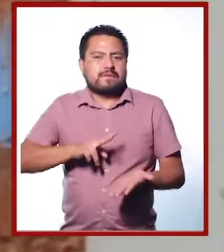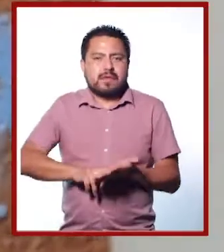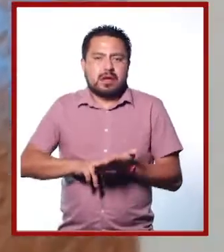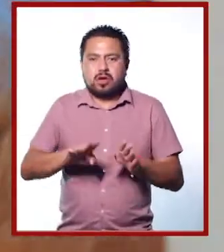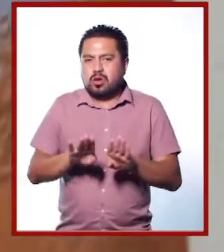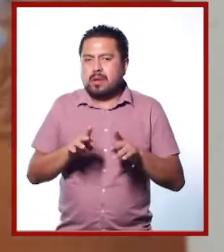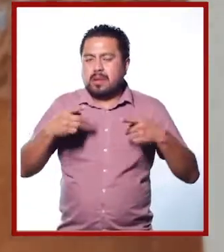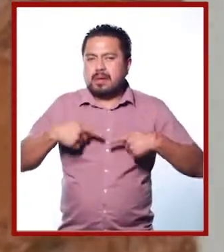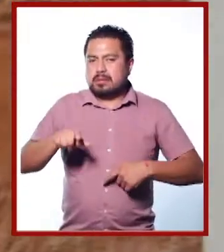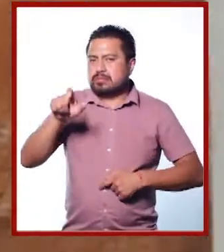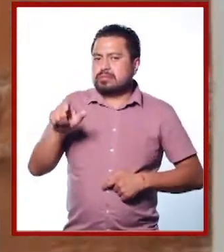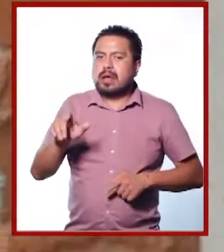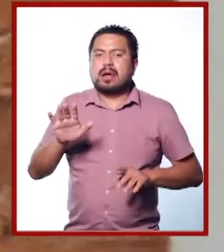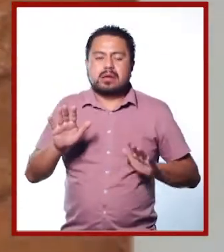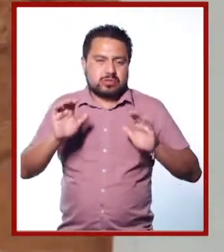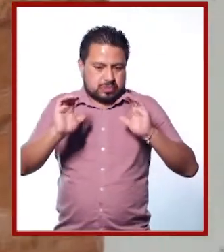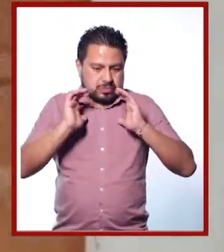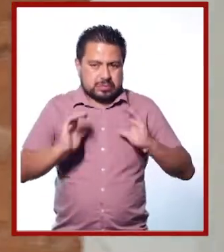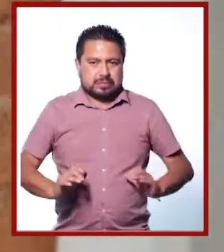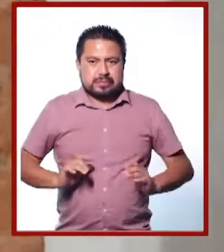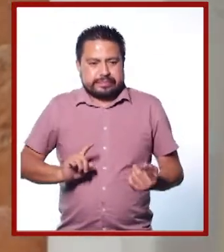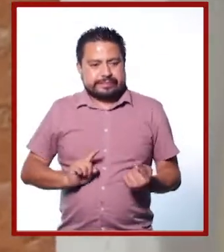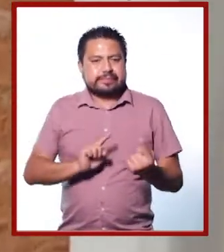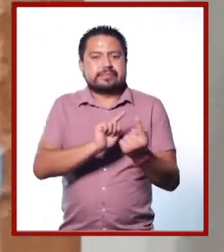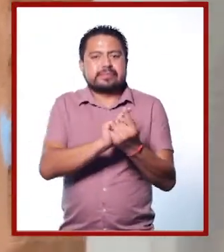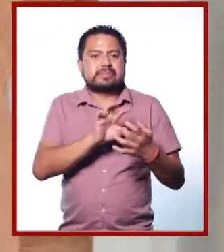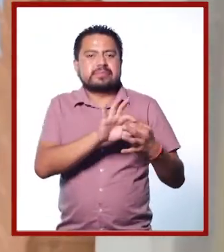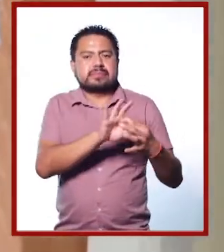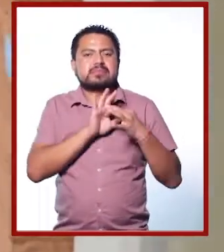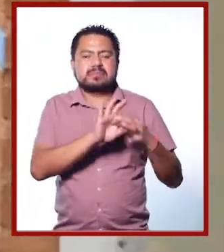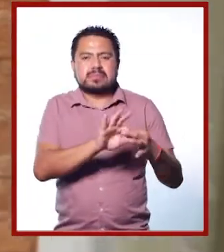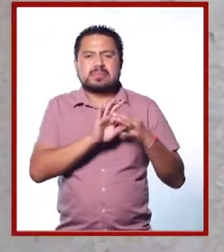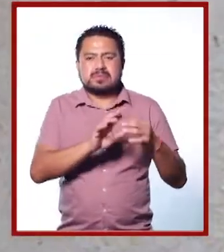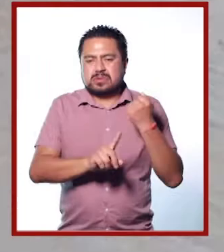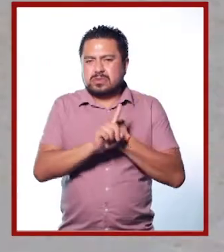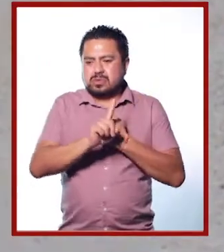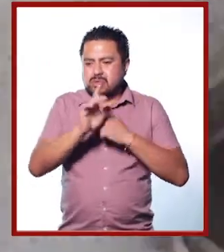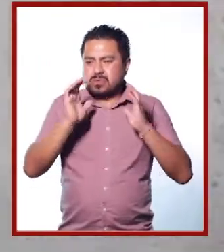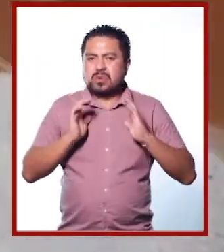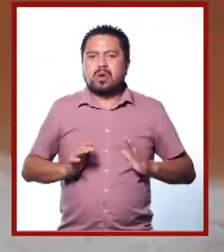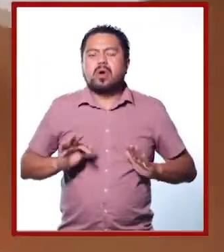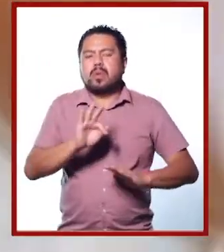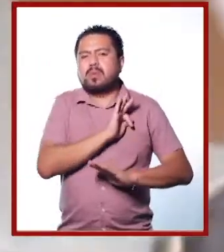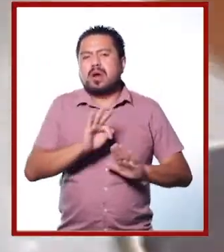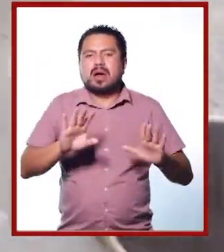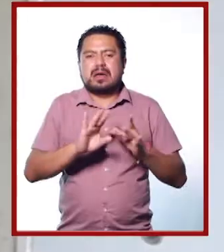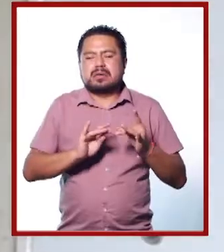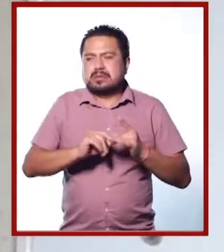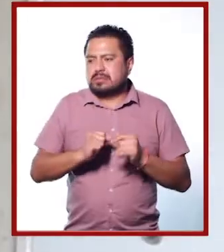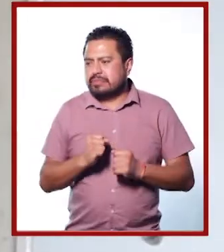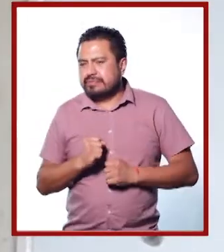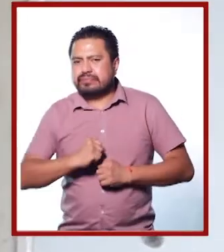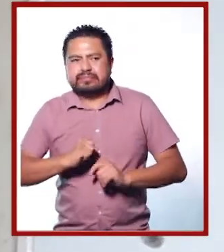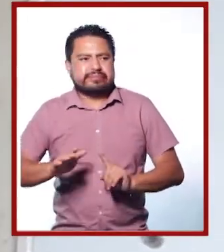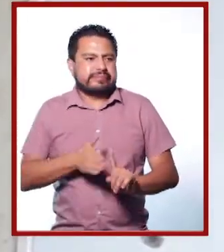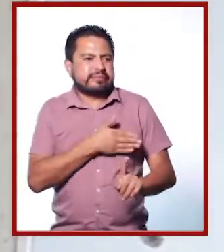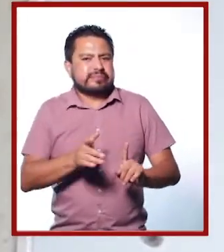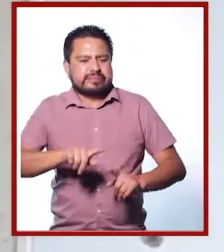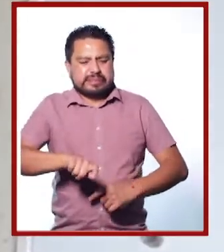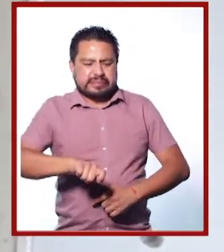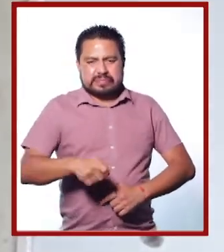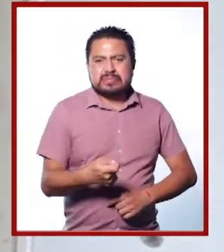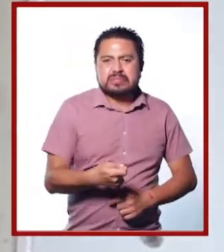como persona. La física, que está directamente ligada a un daño físico, como pueden ser los empujones, las cachetadas,